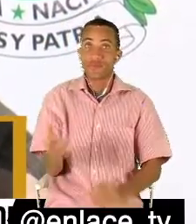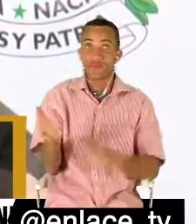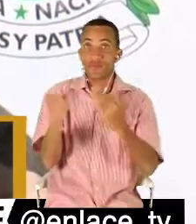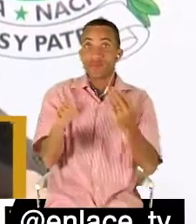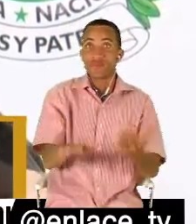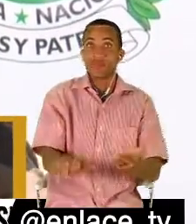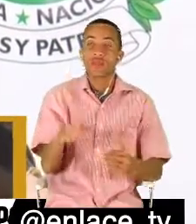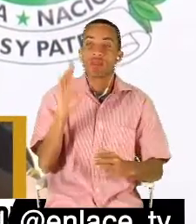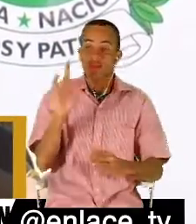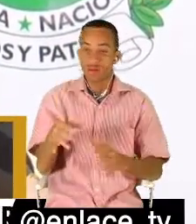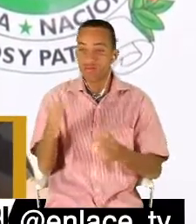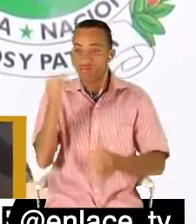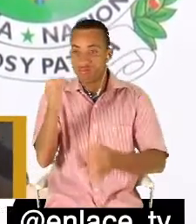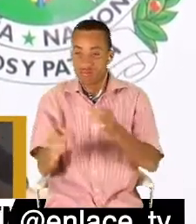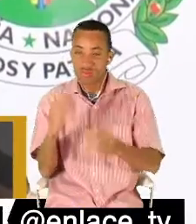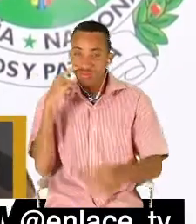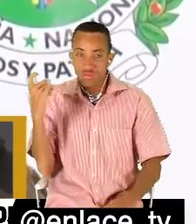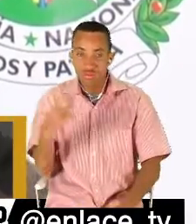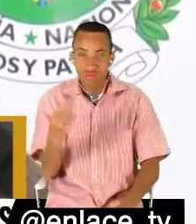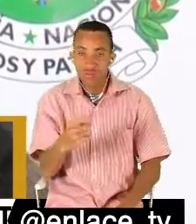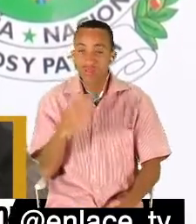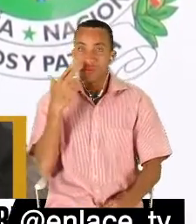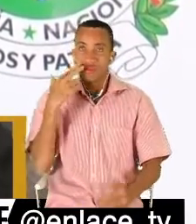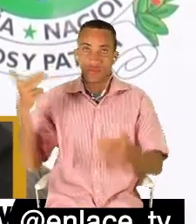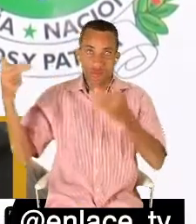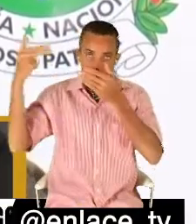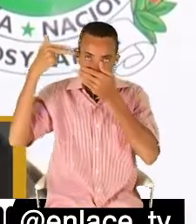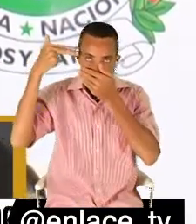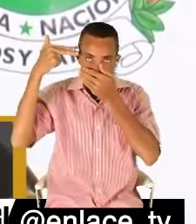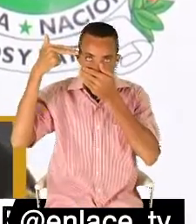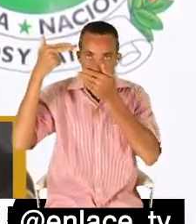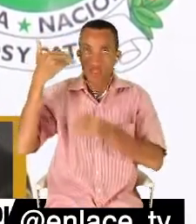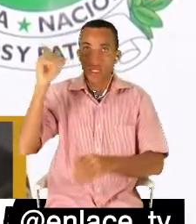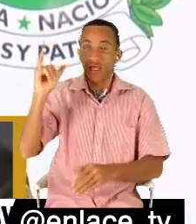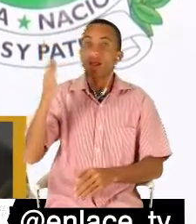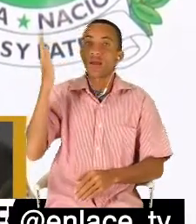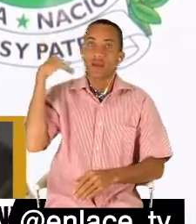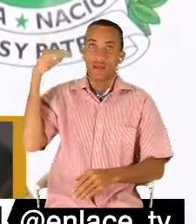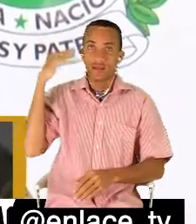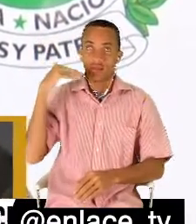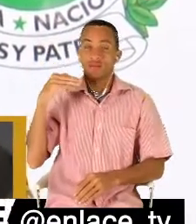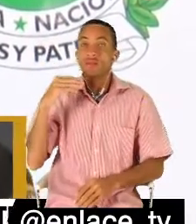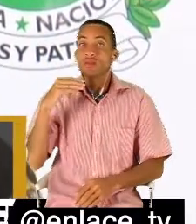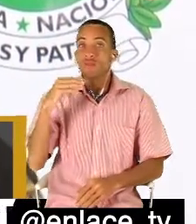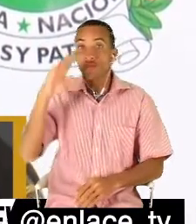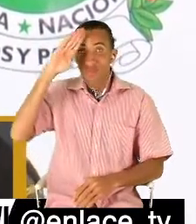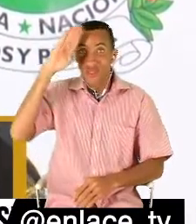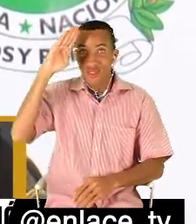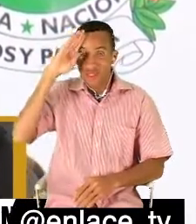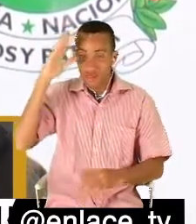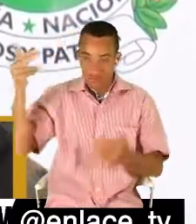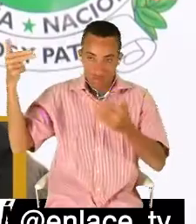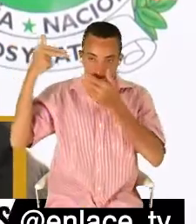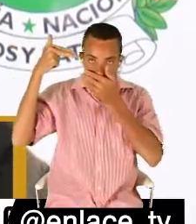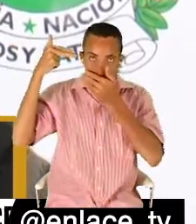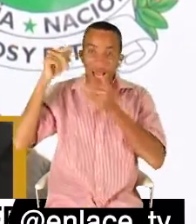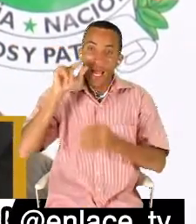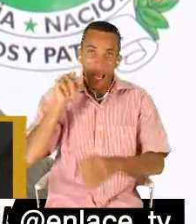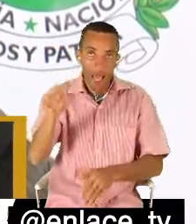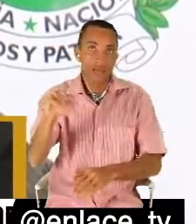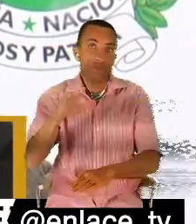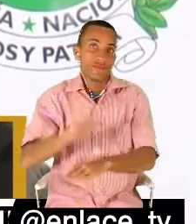por delitos como secuestro, quien había secuestrado a un señor suboficial de Ejército Nacional y era uno de los mayores causantes